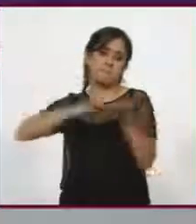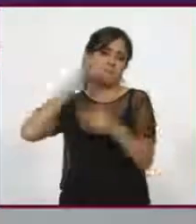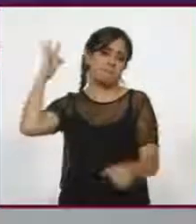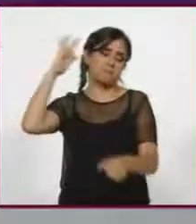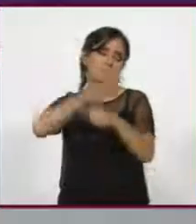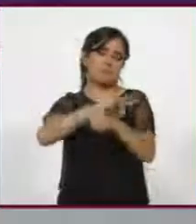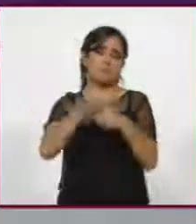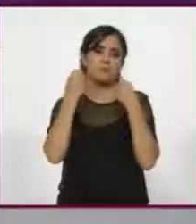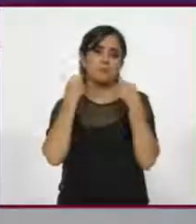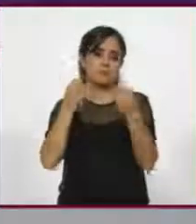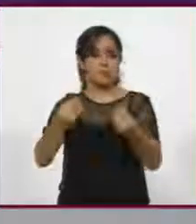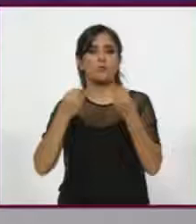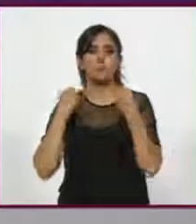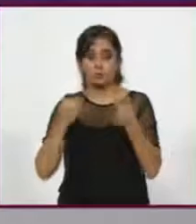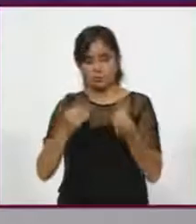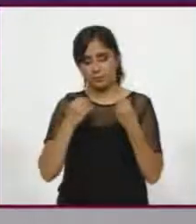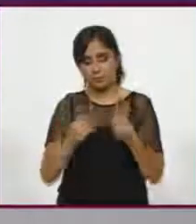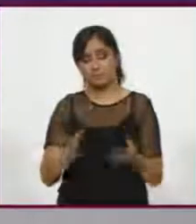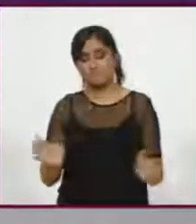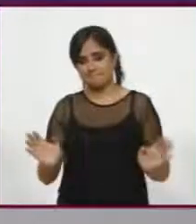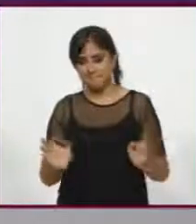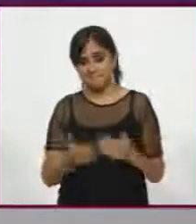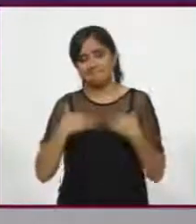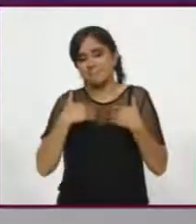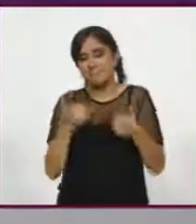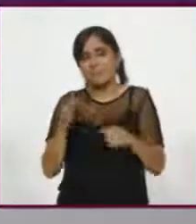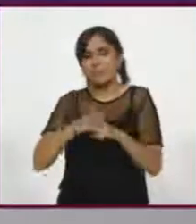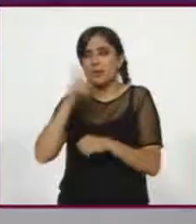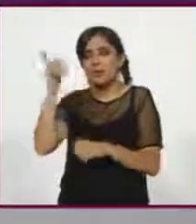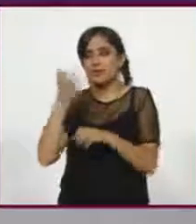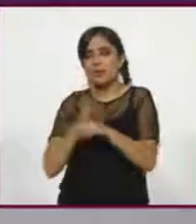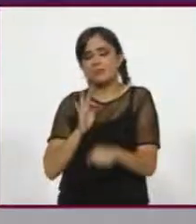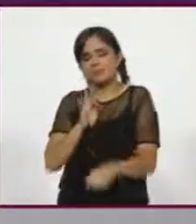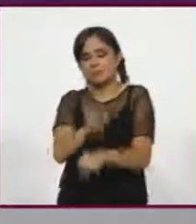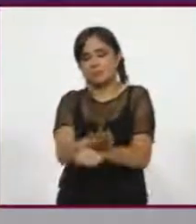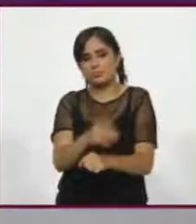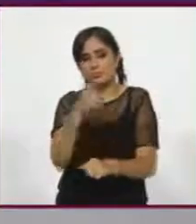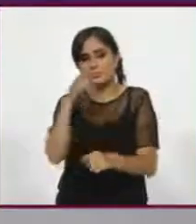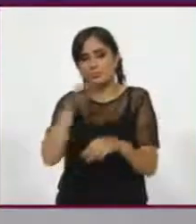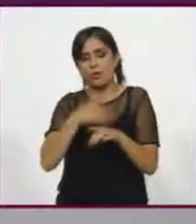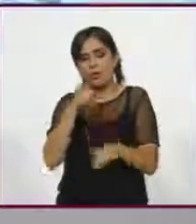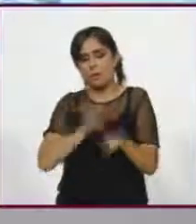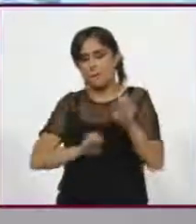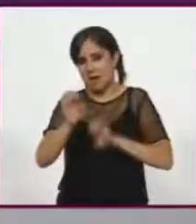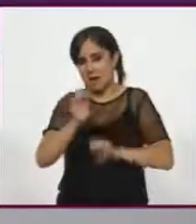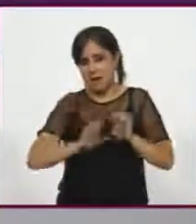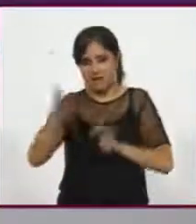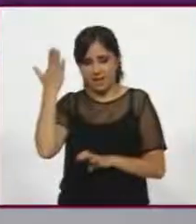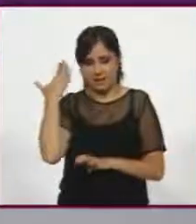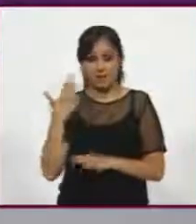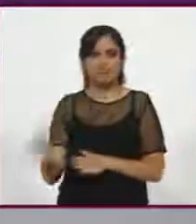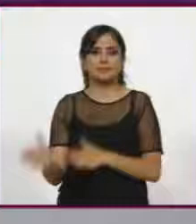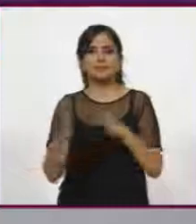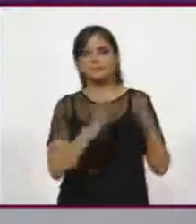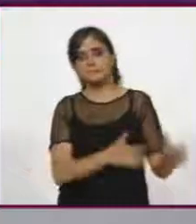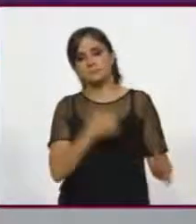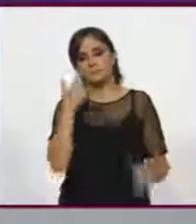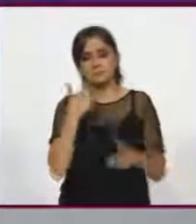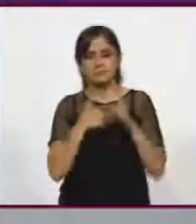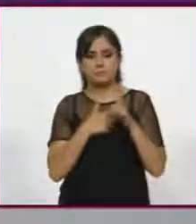considera que se les toma en cuenta para sus intereses, ¿no? Es comprensible ese aumento en Israel. Seguimos en